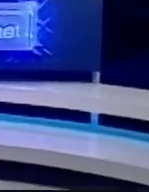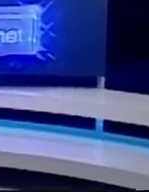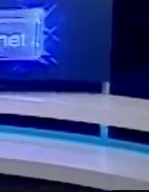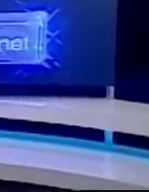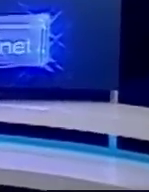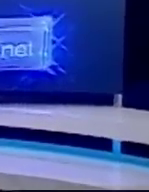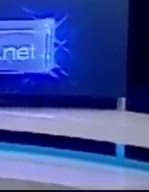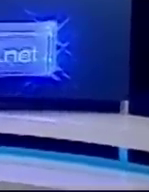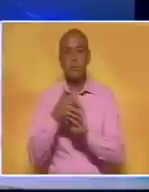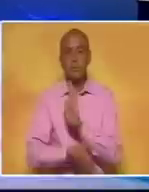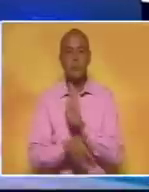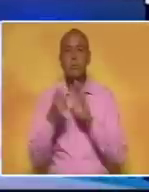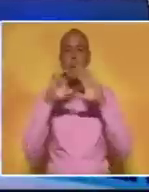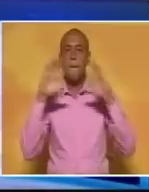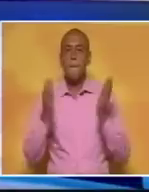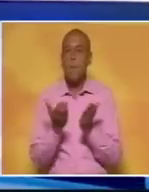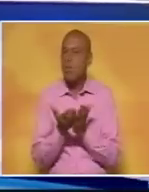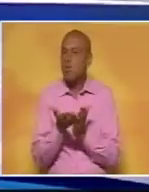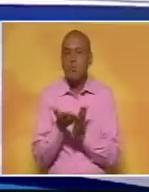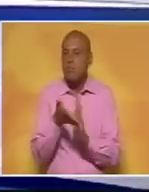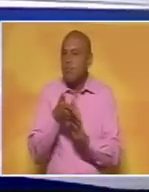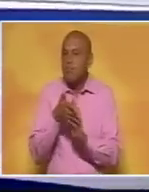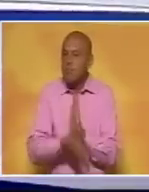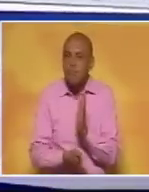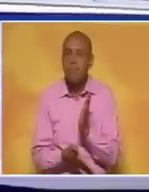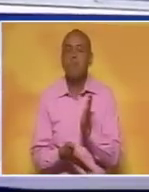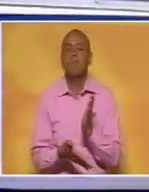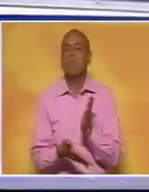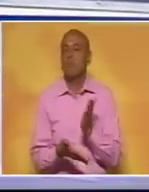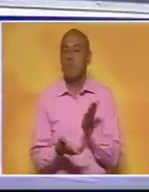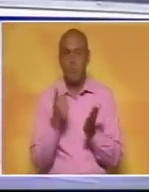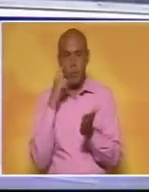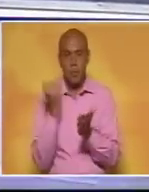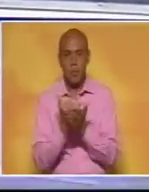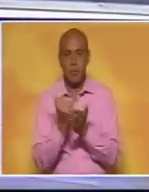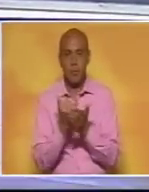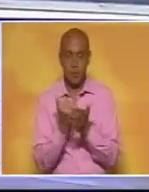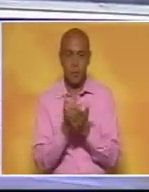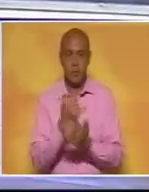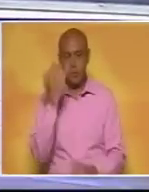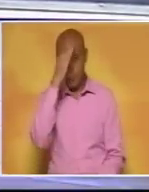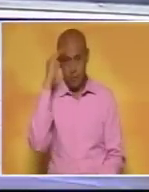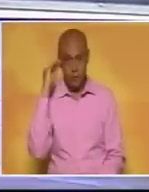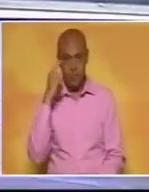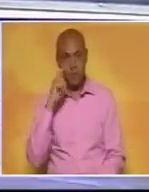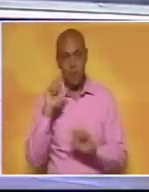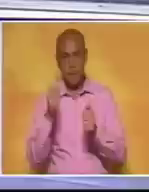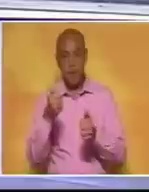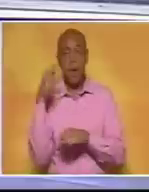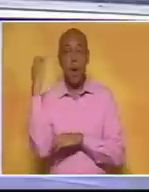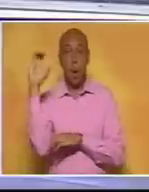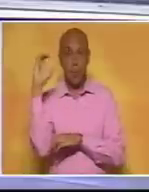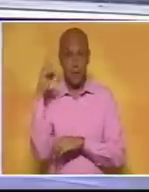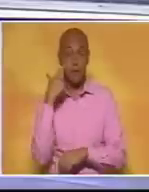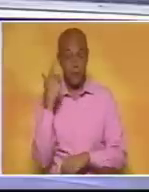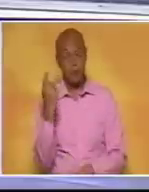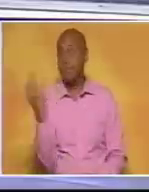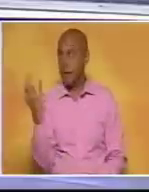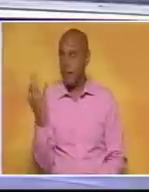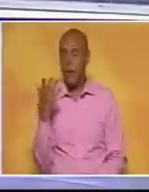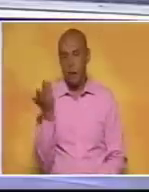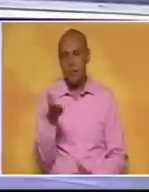Iniciamos el recorrido por las notas internacionales en lo que pasa en el mundo, Endrina, y lo hacemos en Colombia. Así es, Milagros.